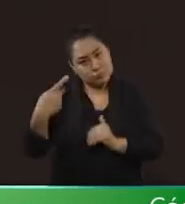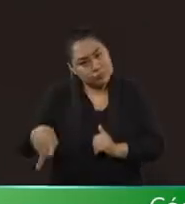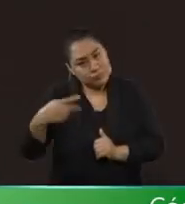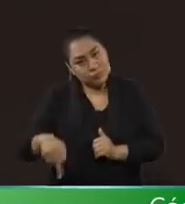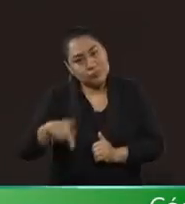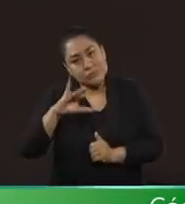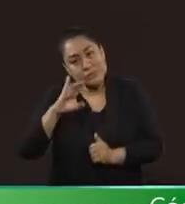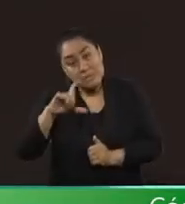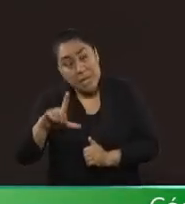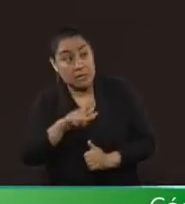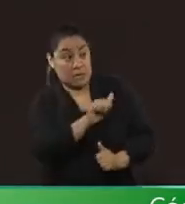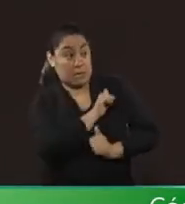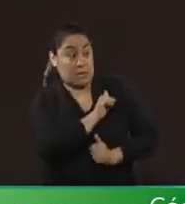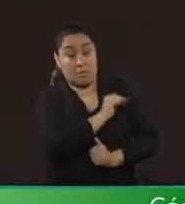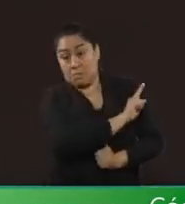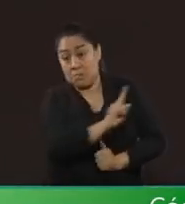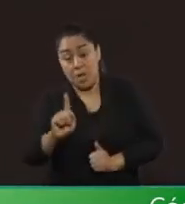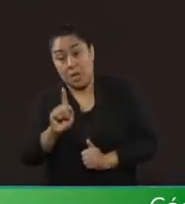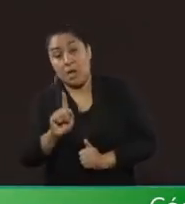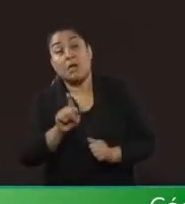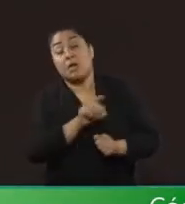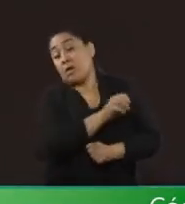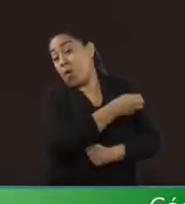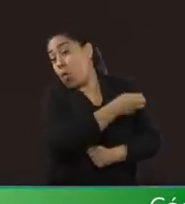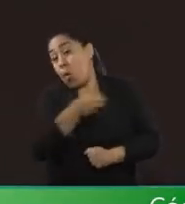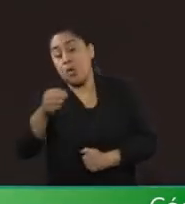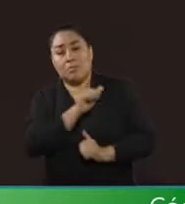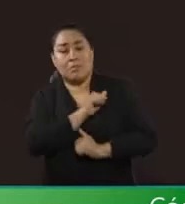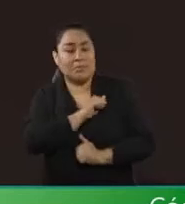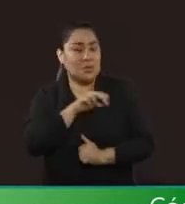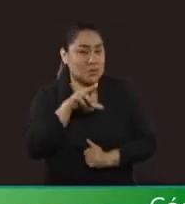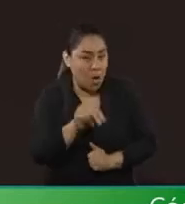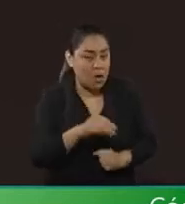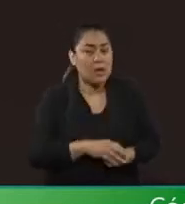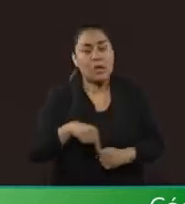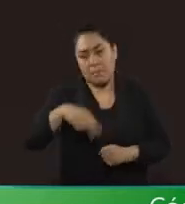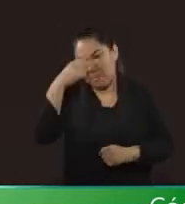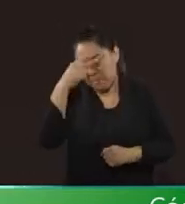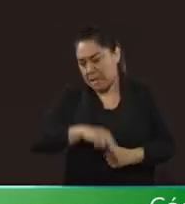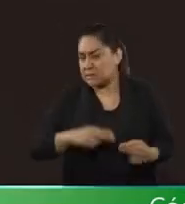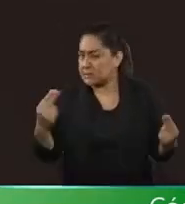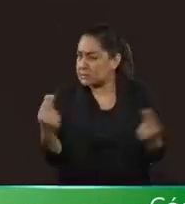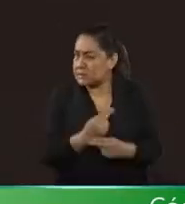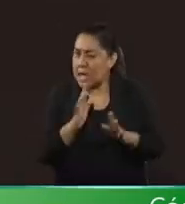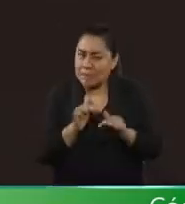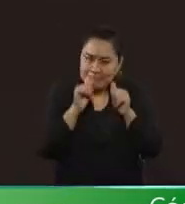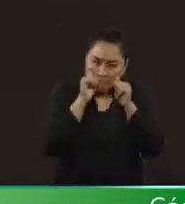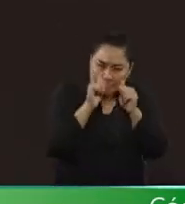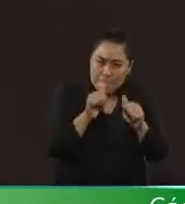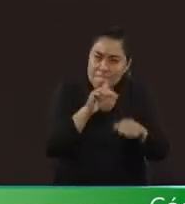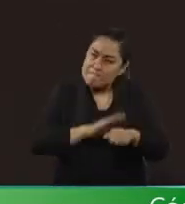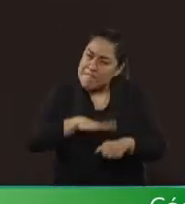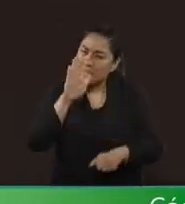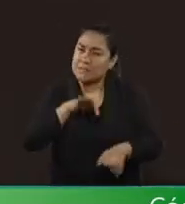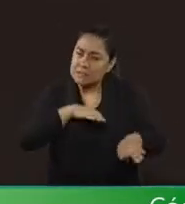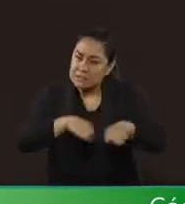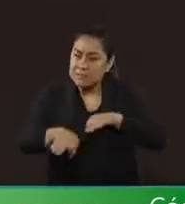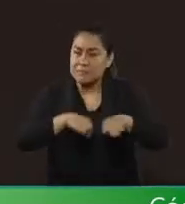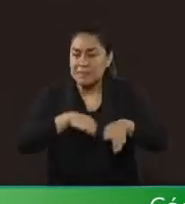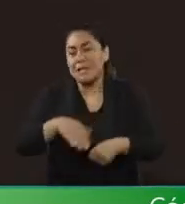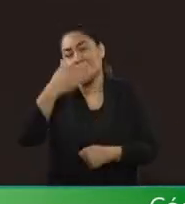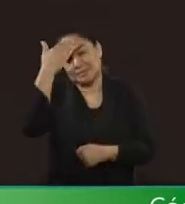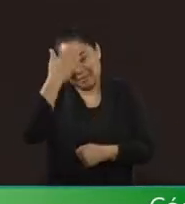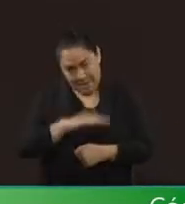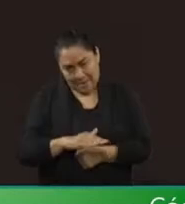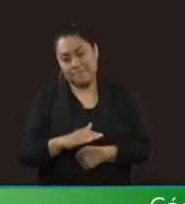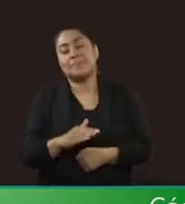las militares. México necesita que estemos a la altura de los retos que tenemos hoy en día. Es claro que la seguridad es